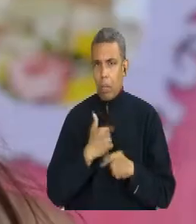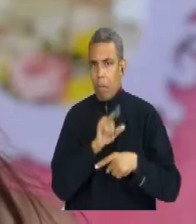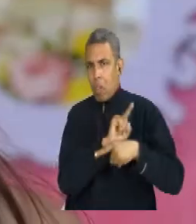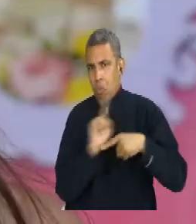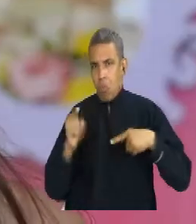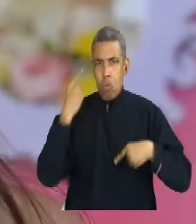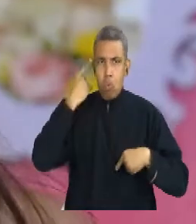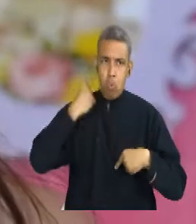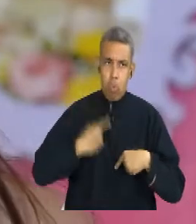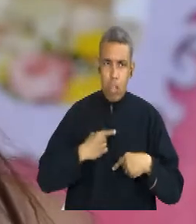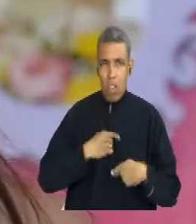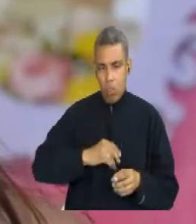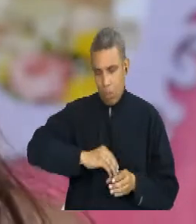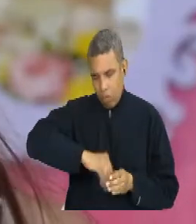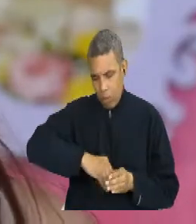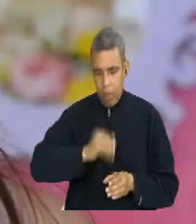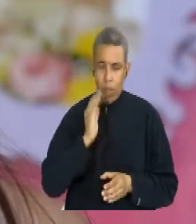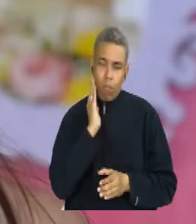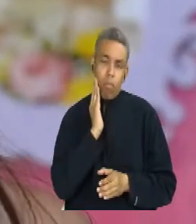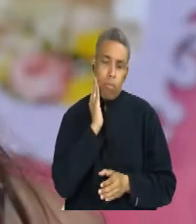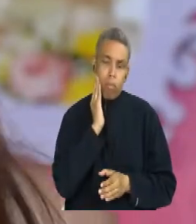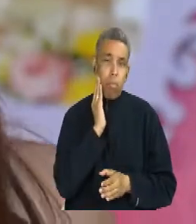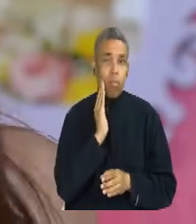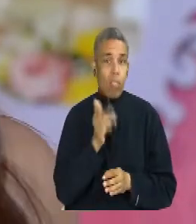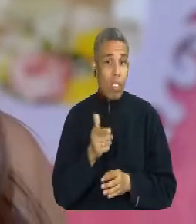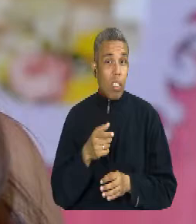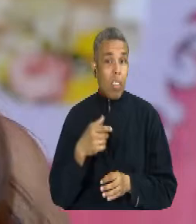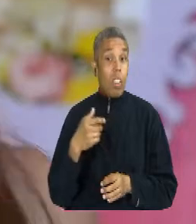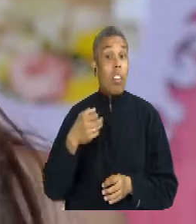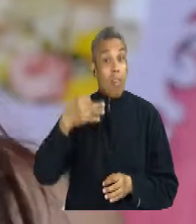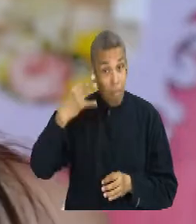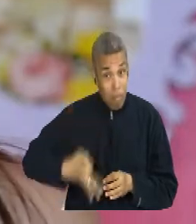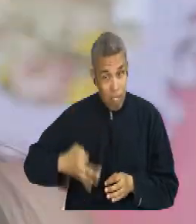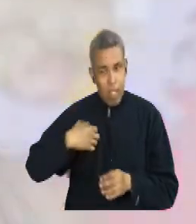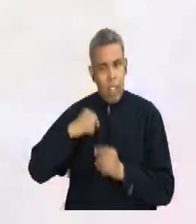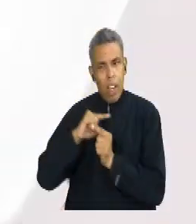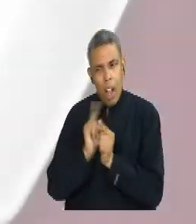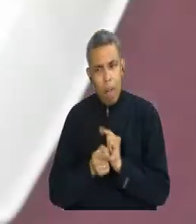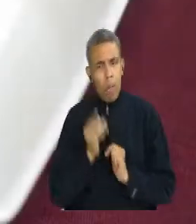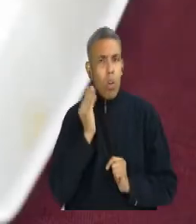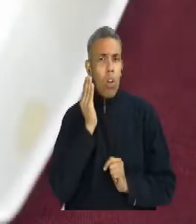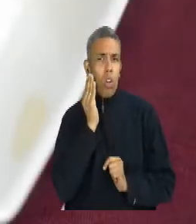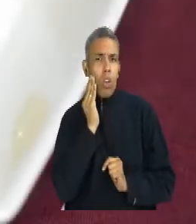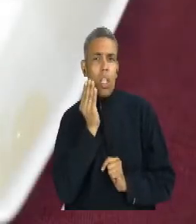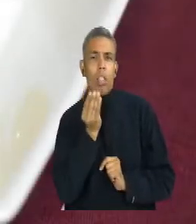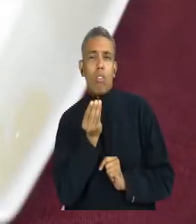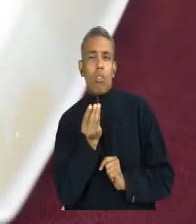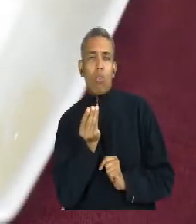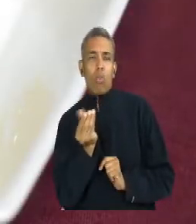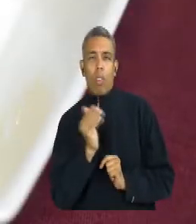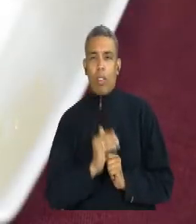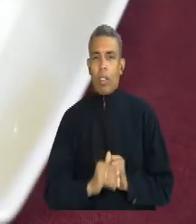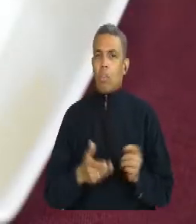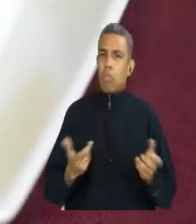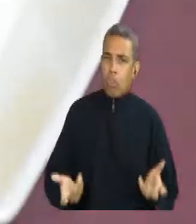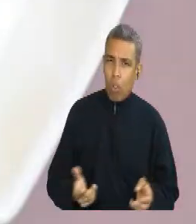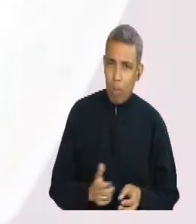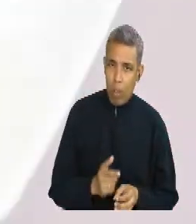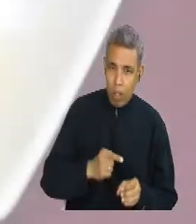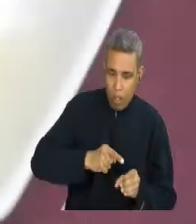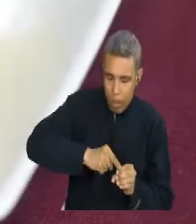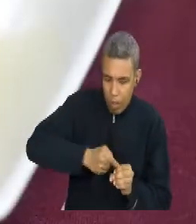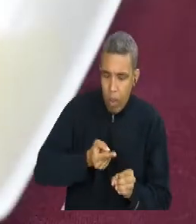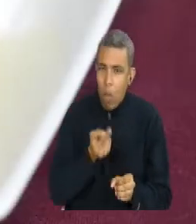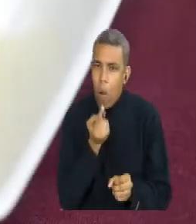créanme que he visto un cambio grandísimo en mi piel. Para realizarla necesitas una cucharada de miel y media